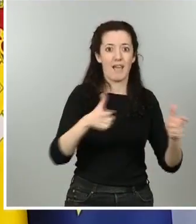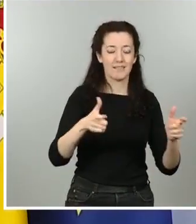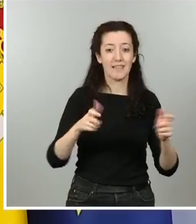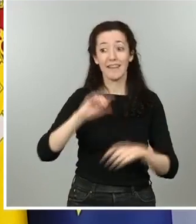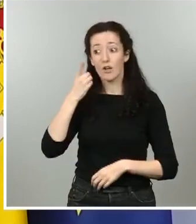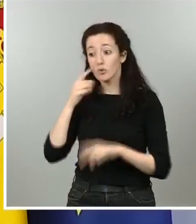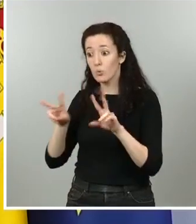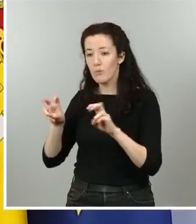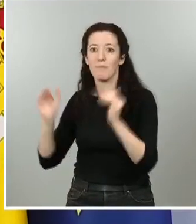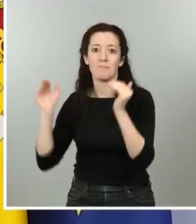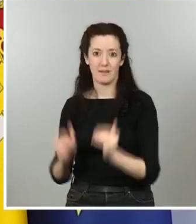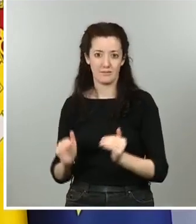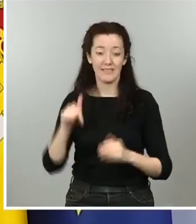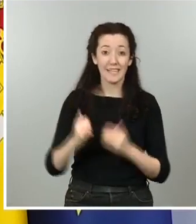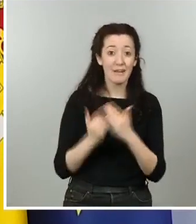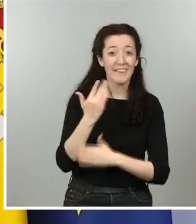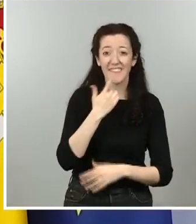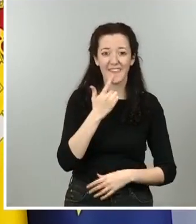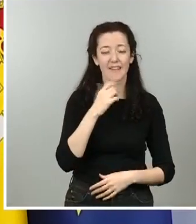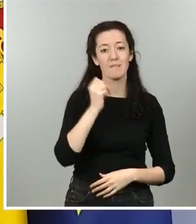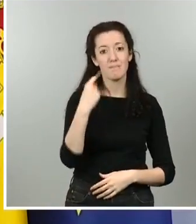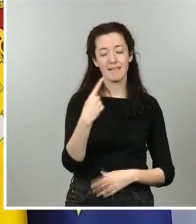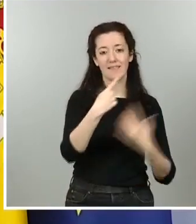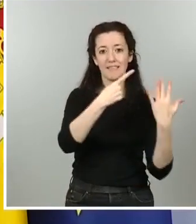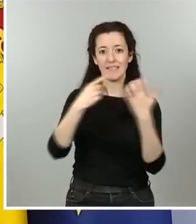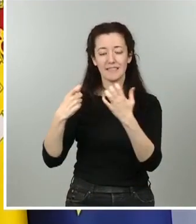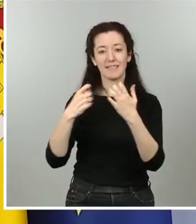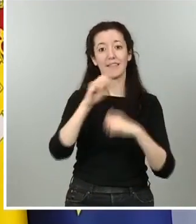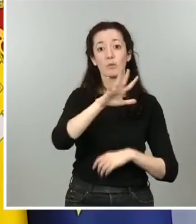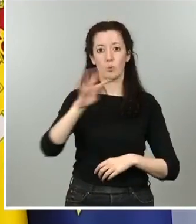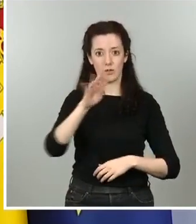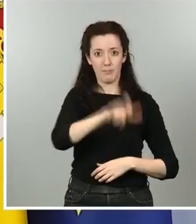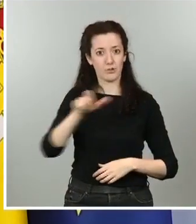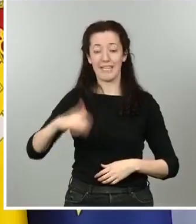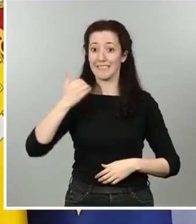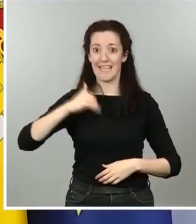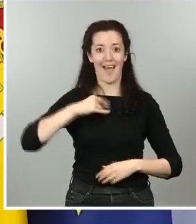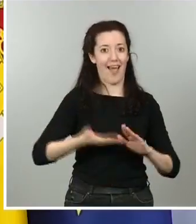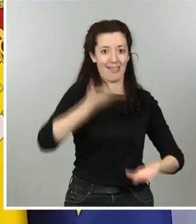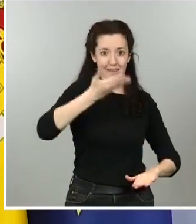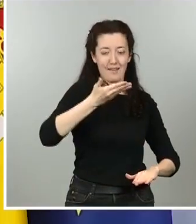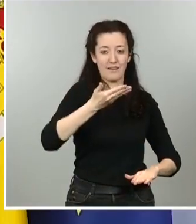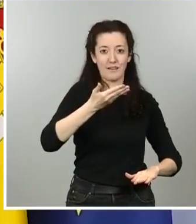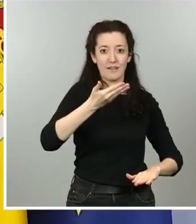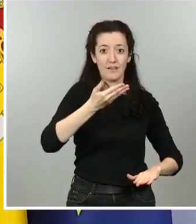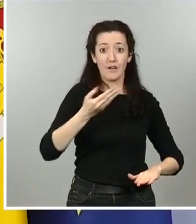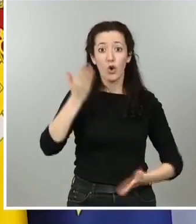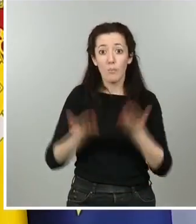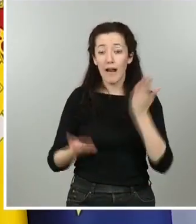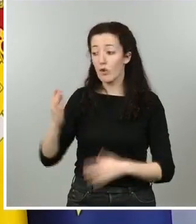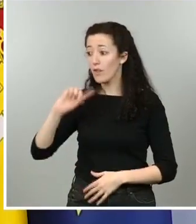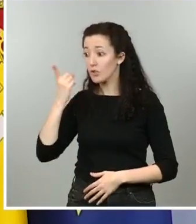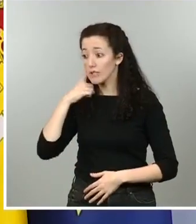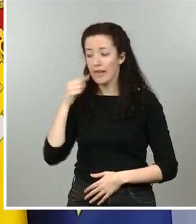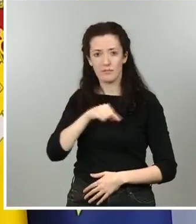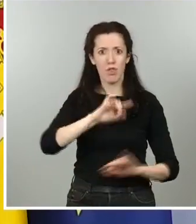esta mañana es de 1.654 personas recuperadas, prácticamente el doble que el número de personas diagnosticadas, y totalizan ya